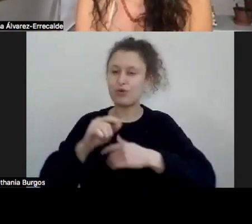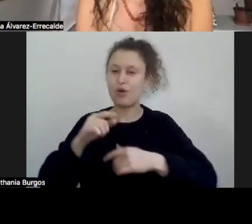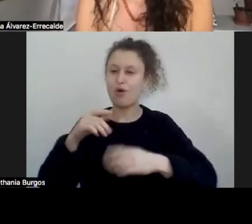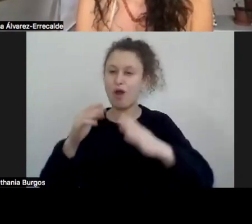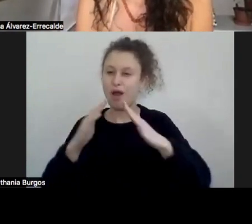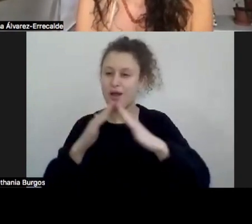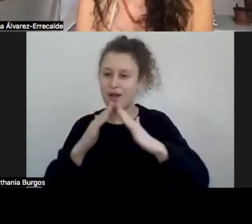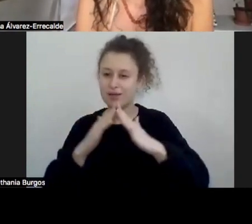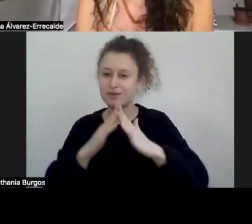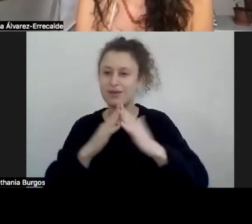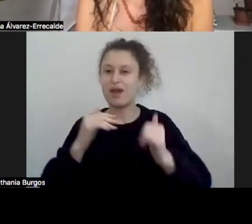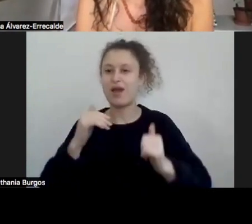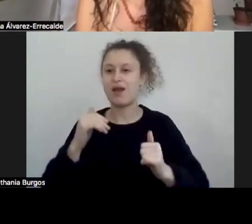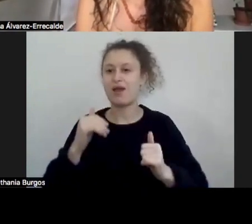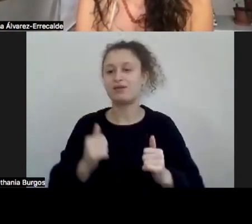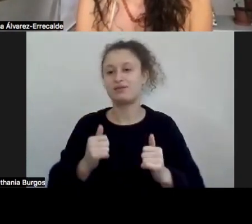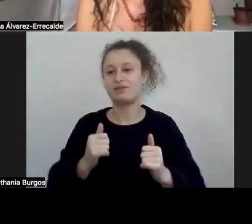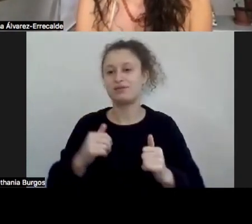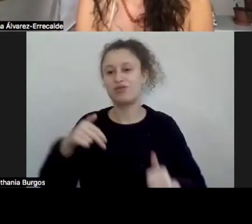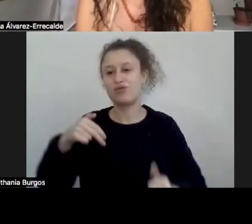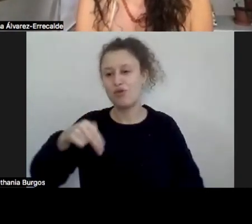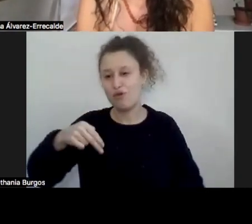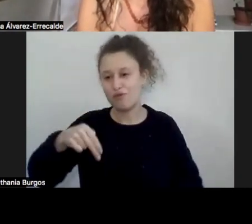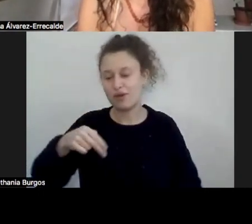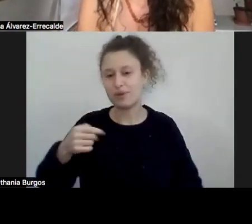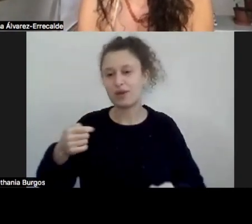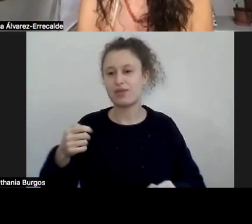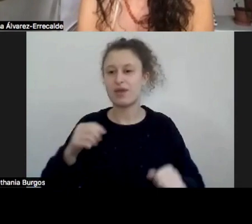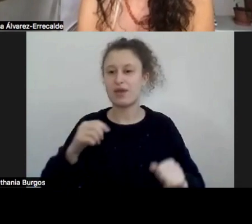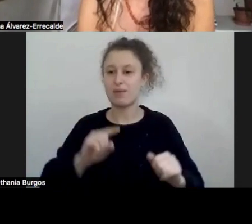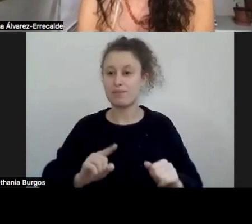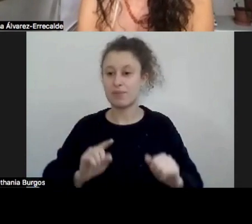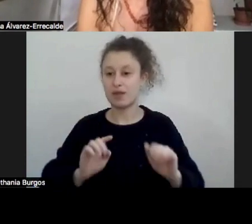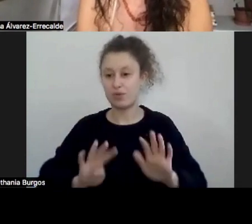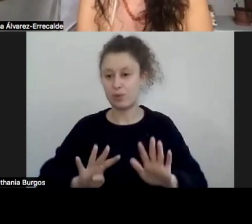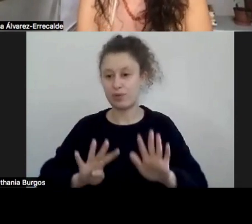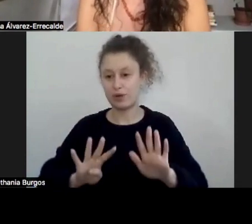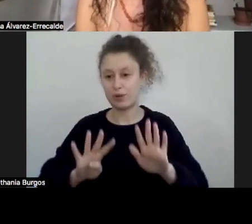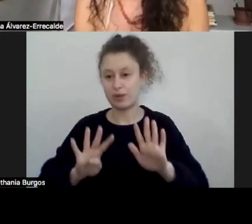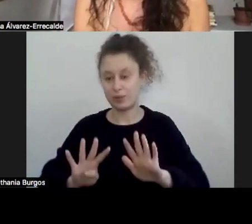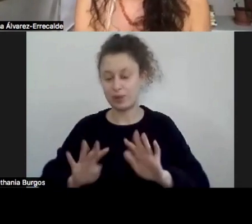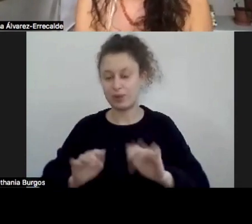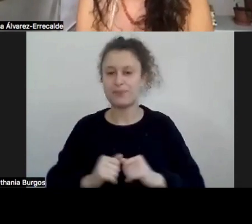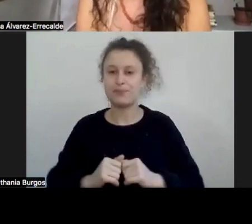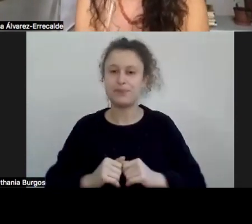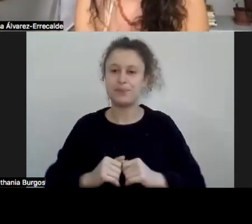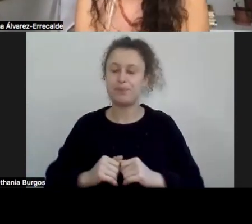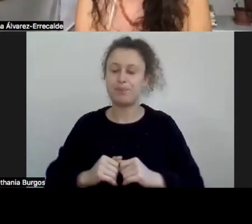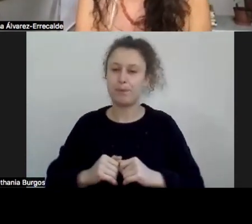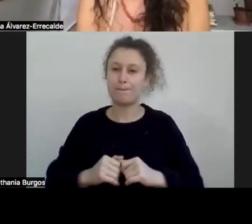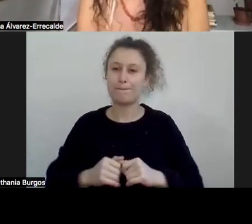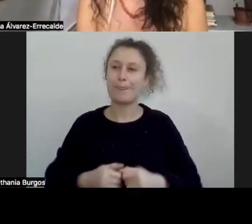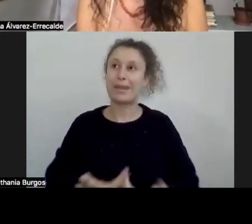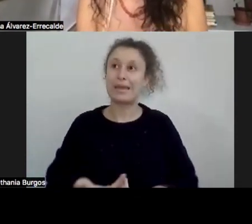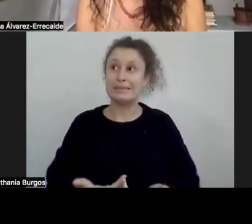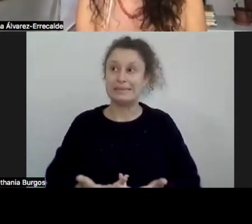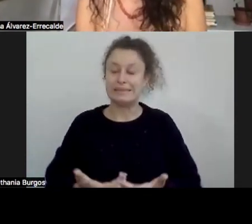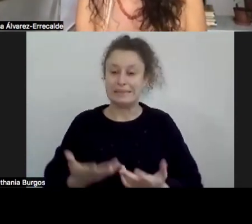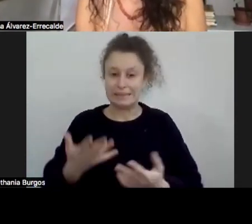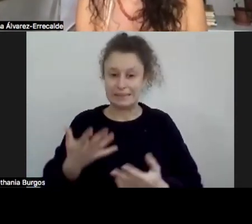99, y claro, cuando nos enteramos de su diagnóstico, que era algo